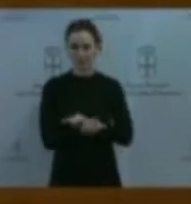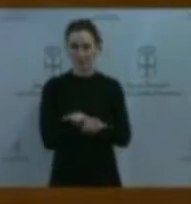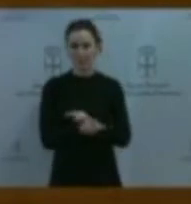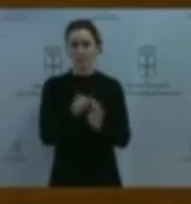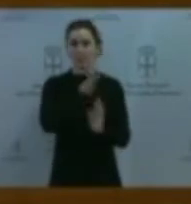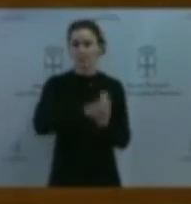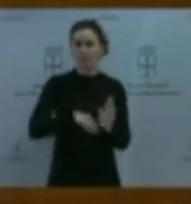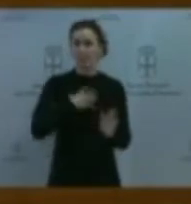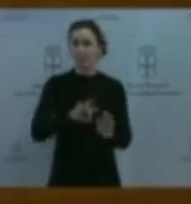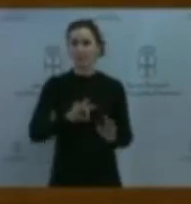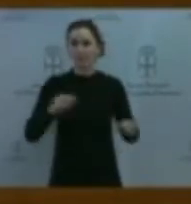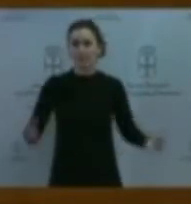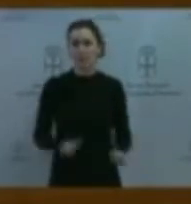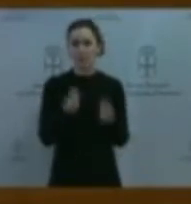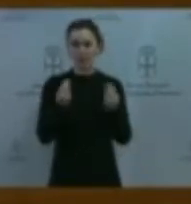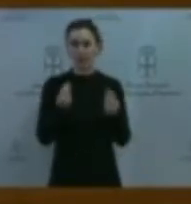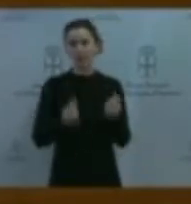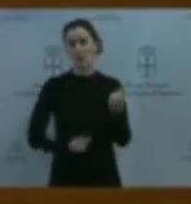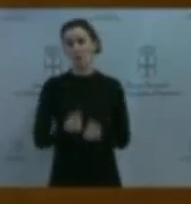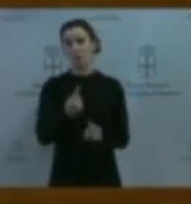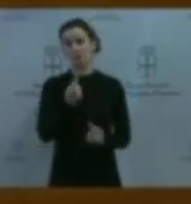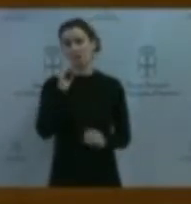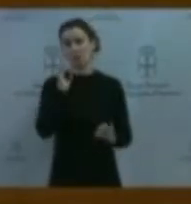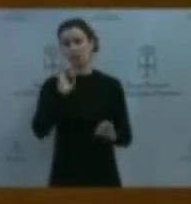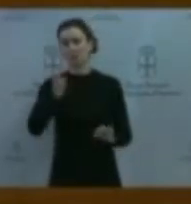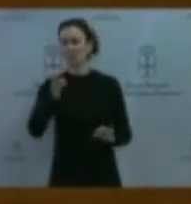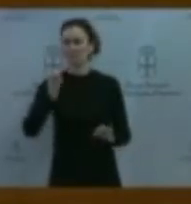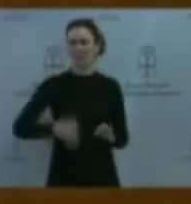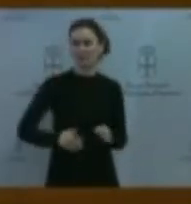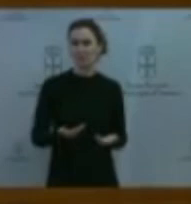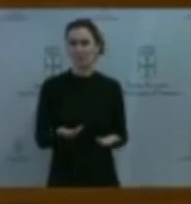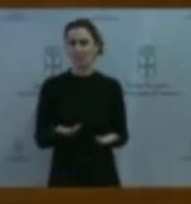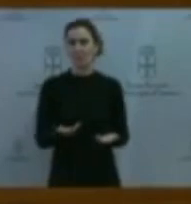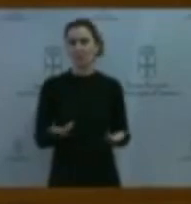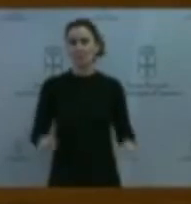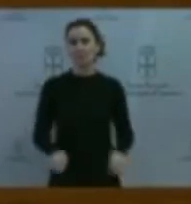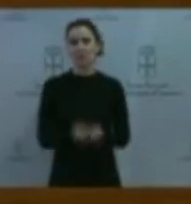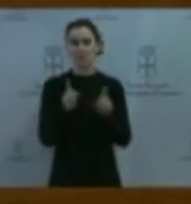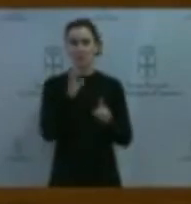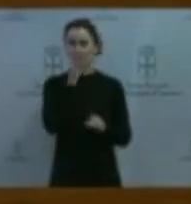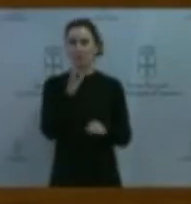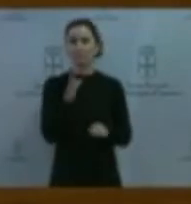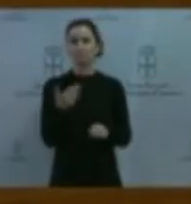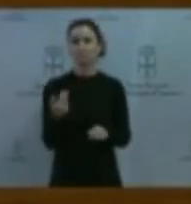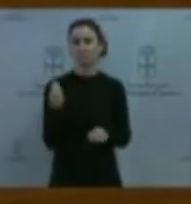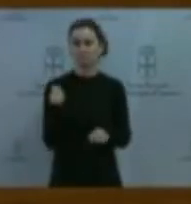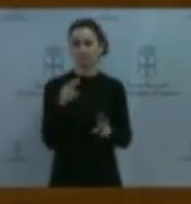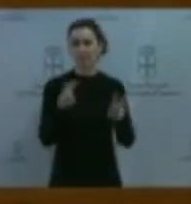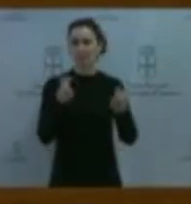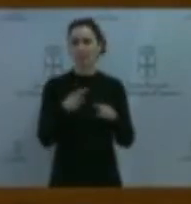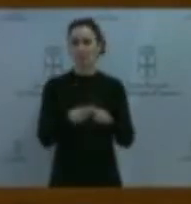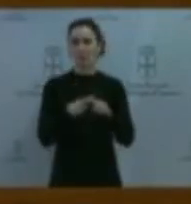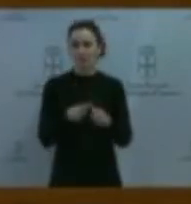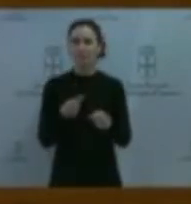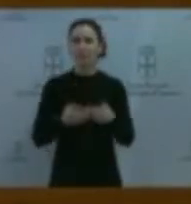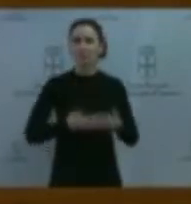razonables, otras le parecerán menos, pero en cualquier caso apelan a un núcleo de principios compartidos, de avance de Asturias a nivel social, de